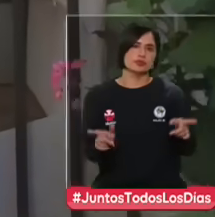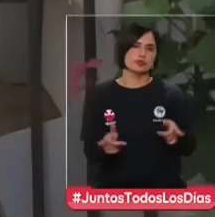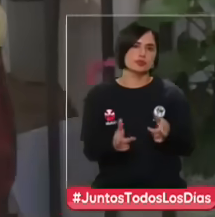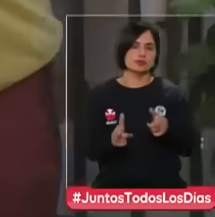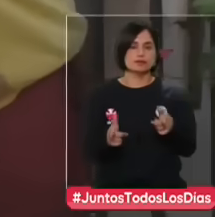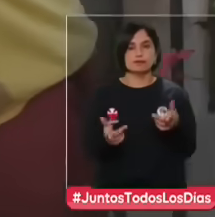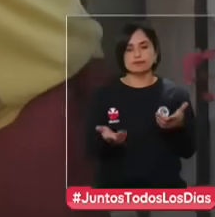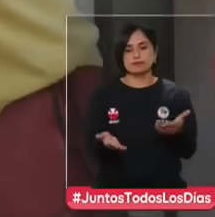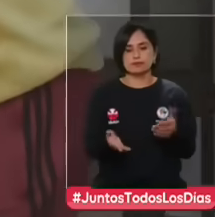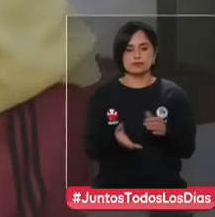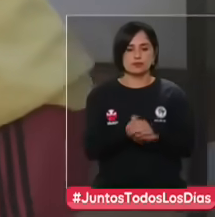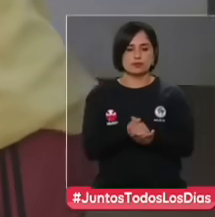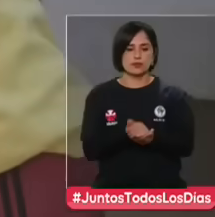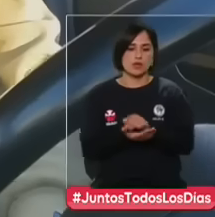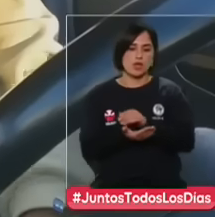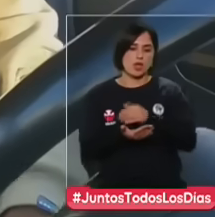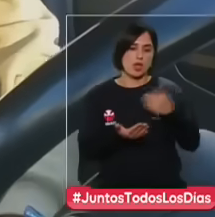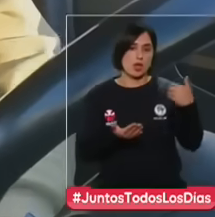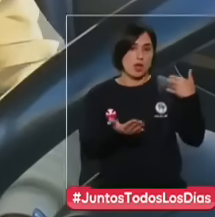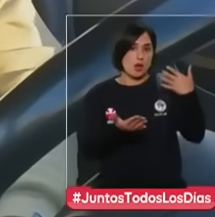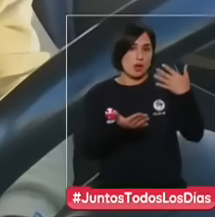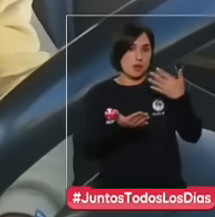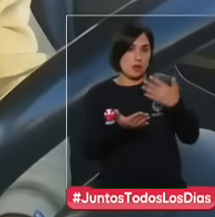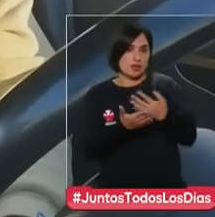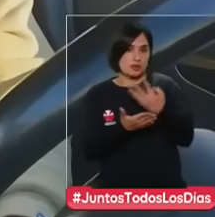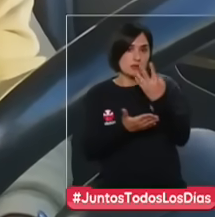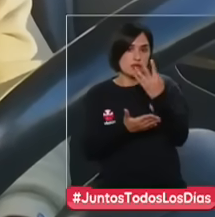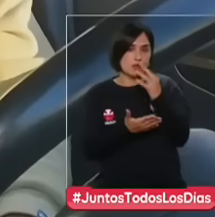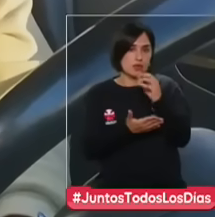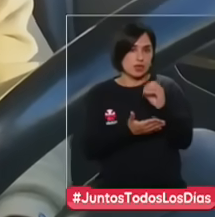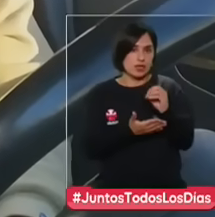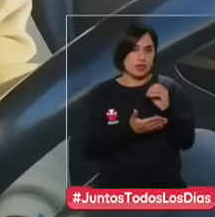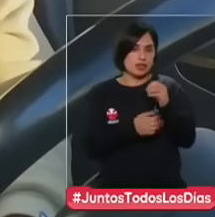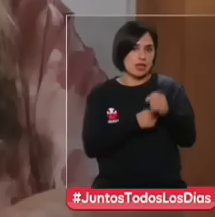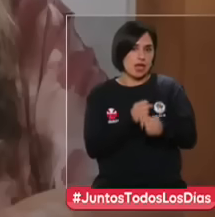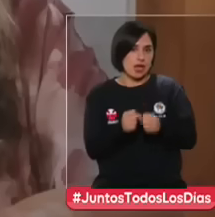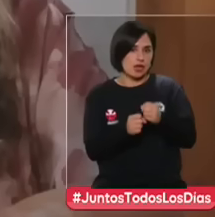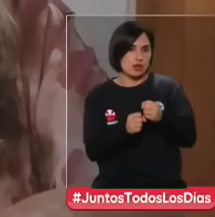Y ahí, después de 40 y tantos años viéndolo de afuera,